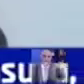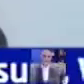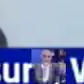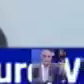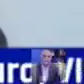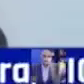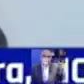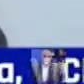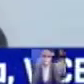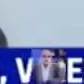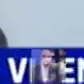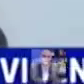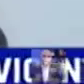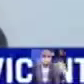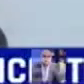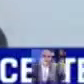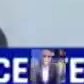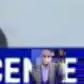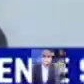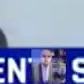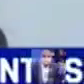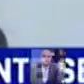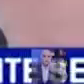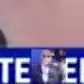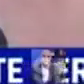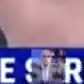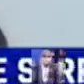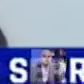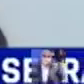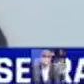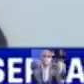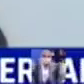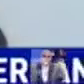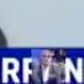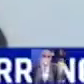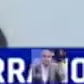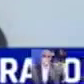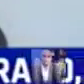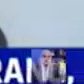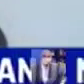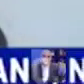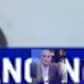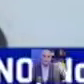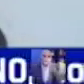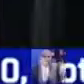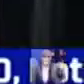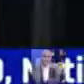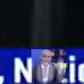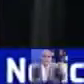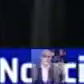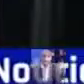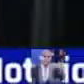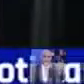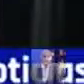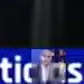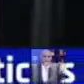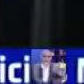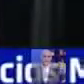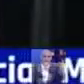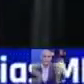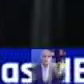como una figura retorcida, y no lo es. Y ya que estás hablando